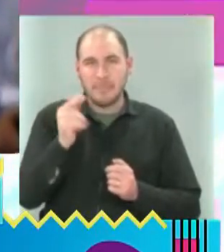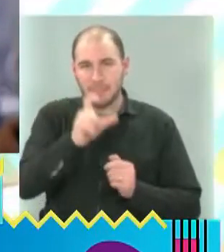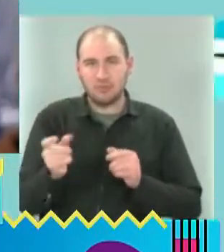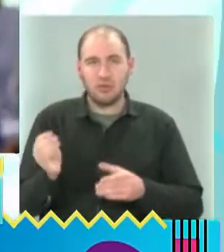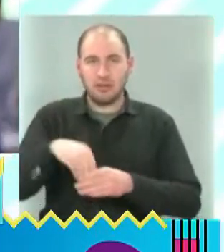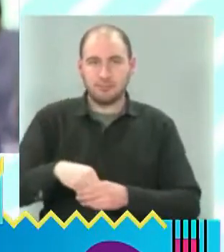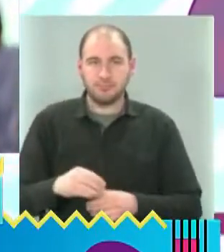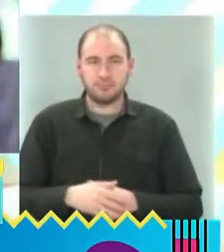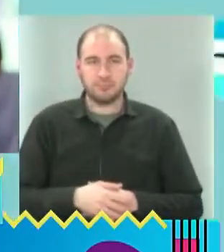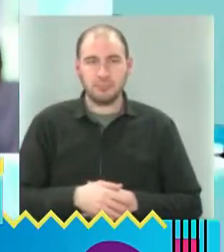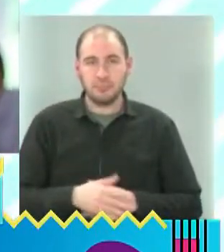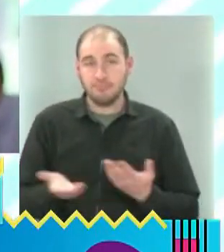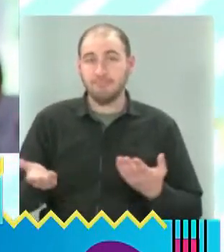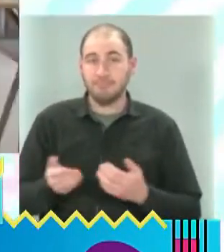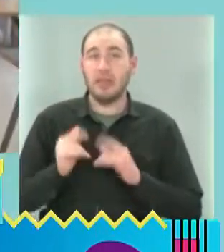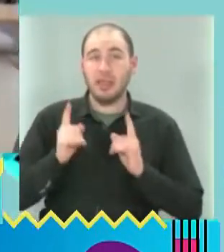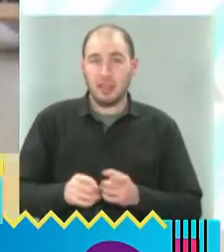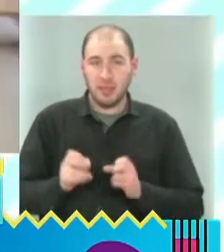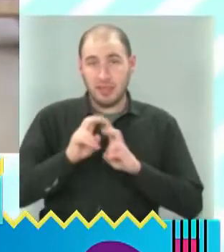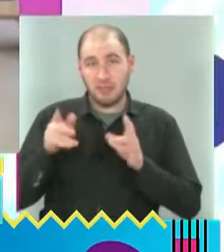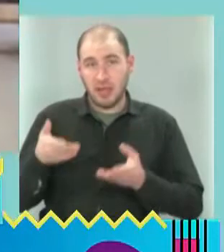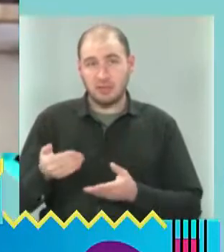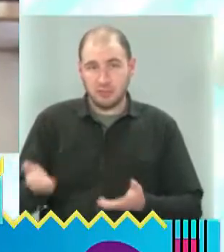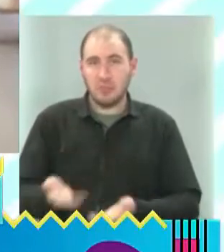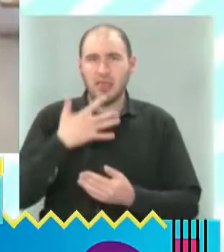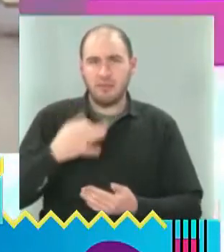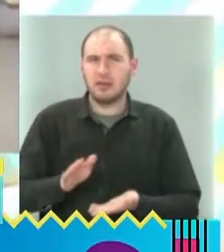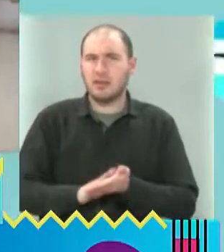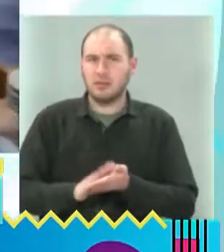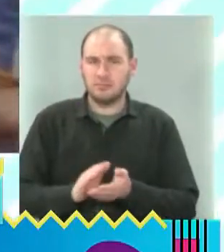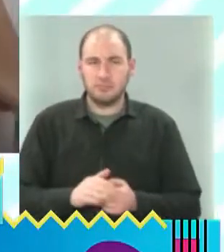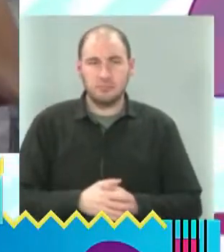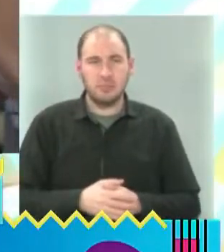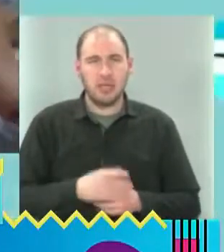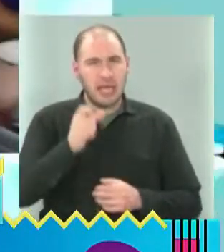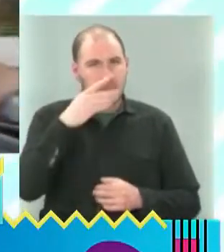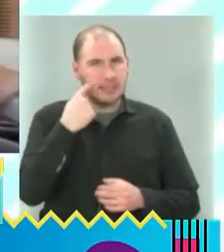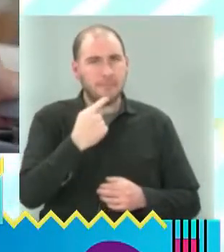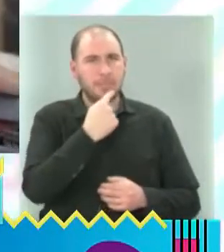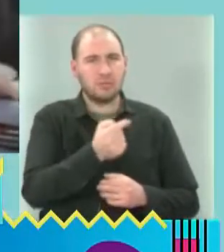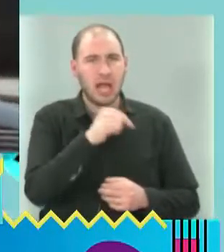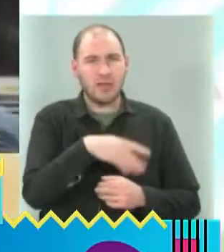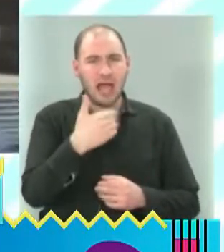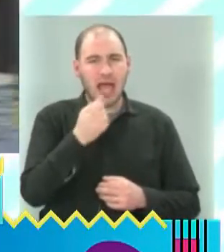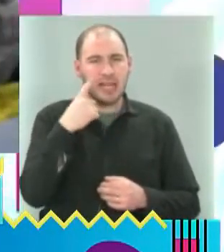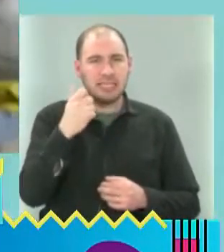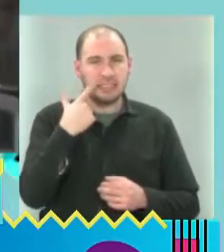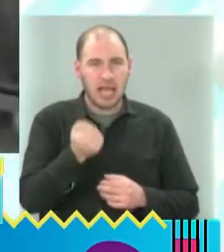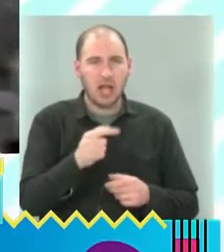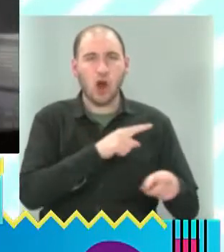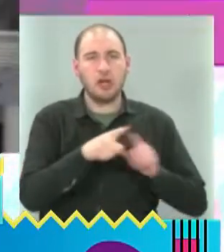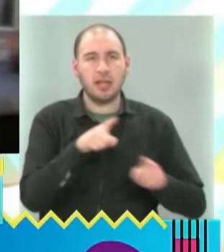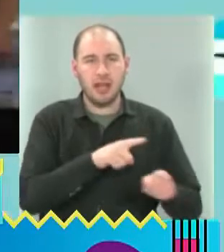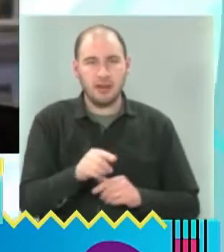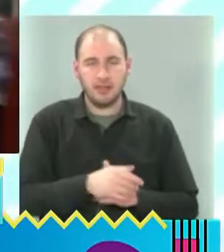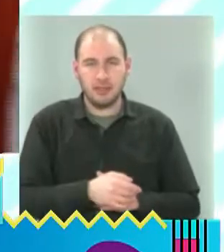participan. Bien. Entonces, bueno, también tiene que ver con esto que pasen a ser realidades. Emilce, está con nosotros Alicia Reparás,